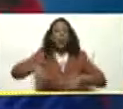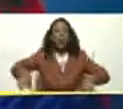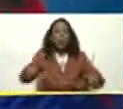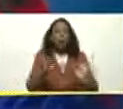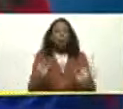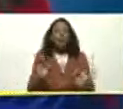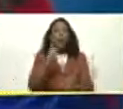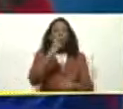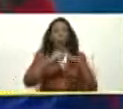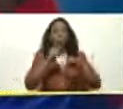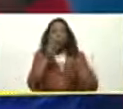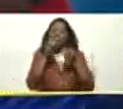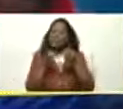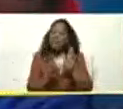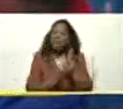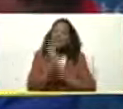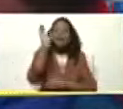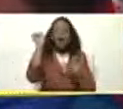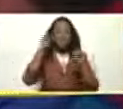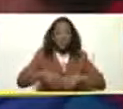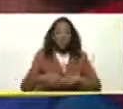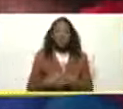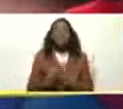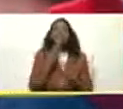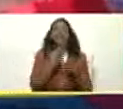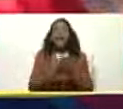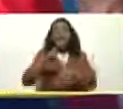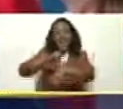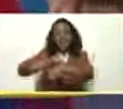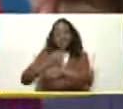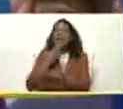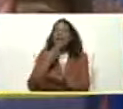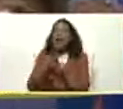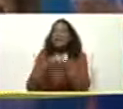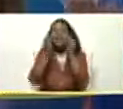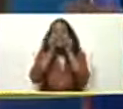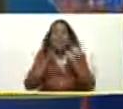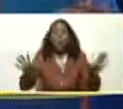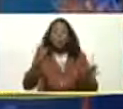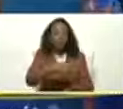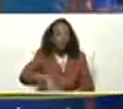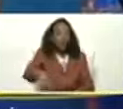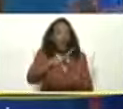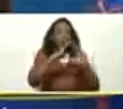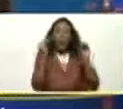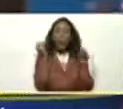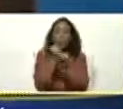con el 1 por 10 vamos a seguir avanzando Gracias doctora que Dios me la